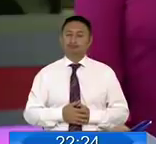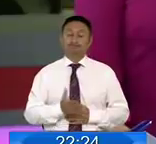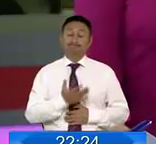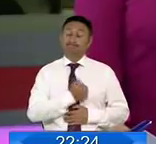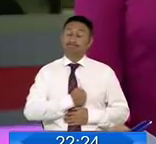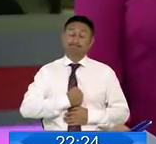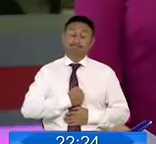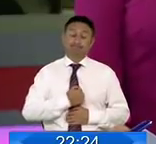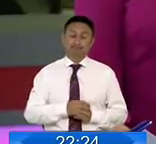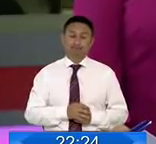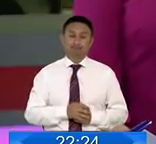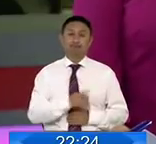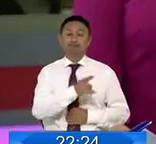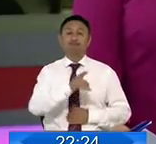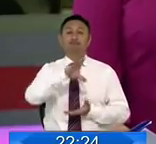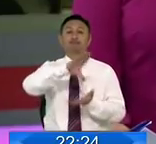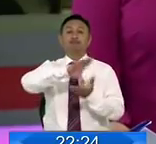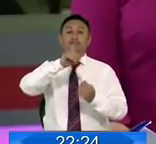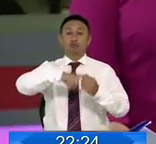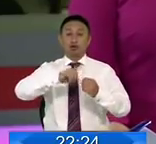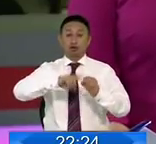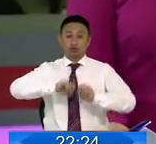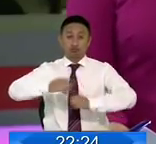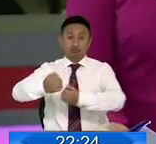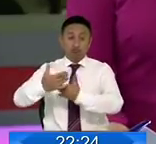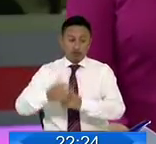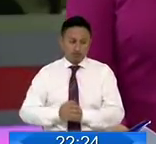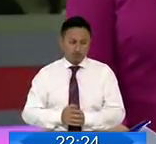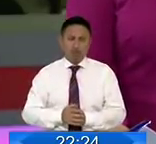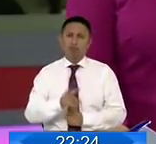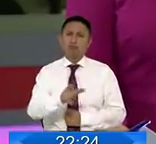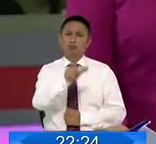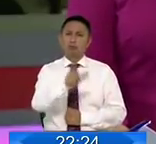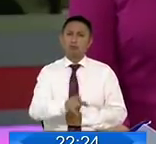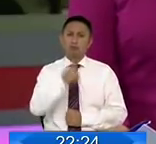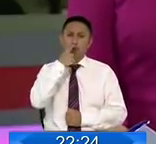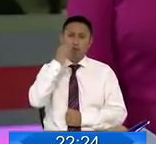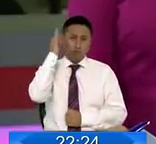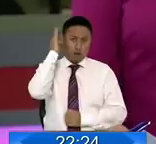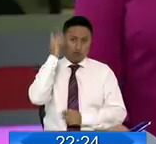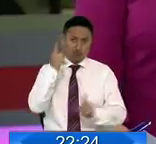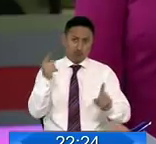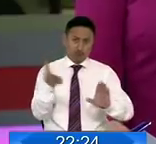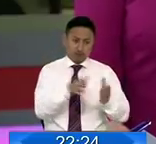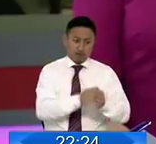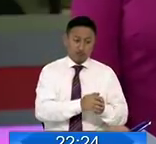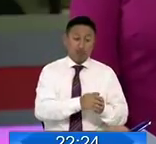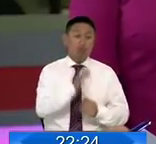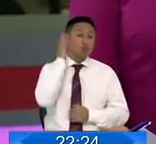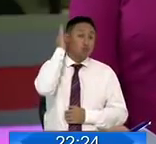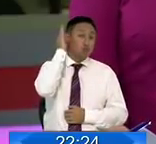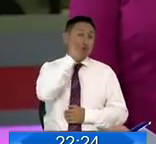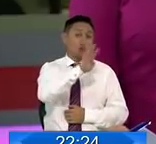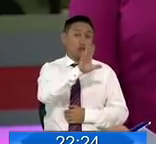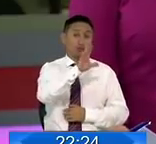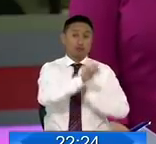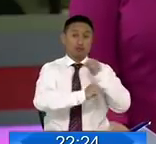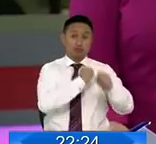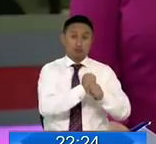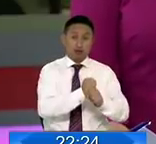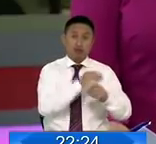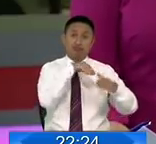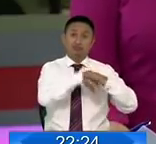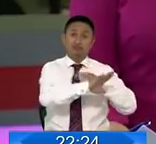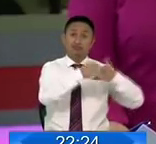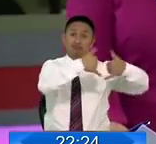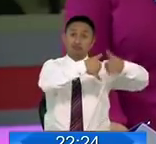Lamentable, en el centro de Quito se reportó un presunto caso de femicidio. Una mujer de 45 años de edad fue encontrada sin vida en el